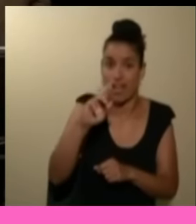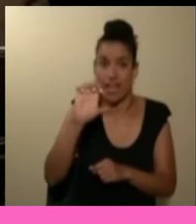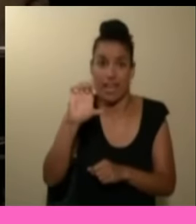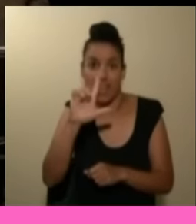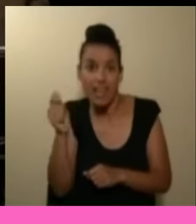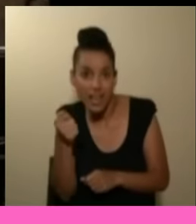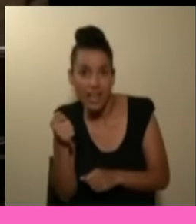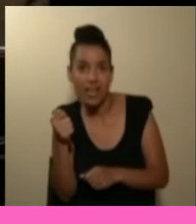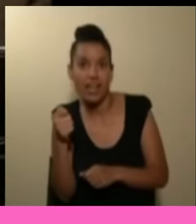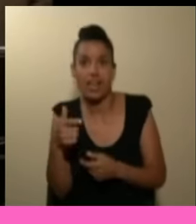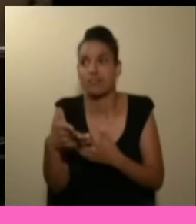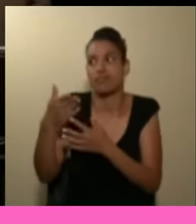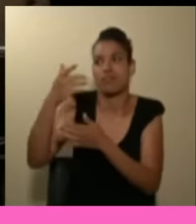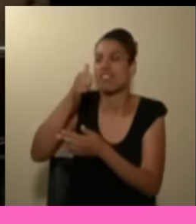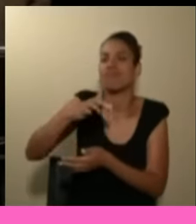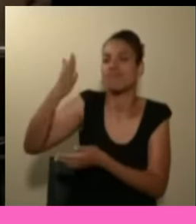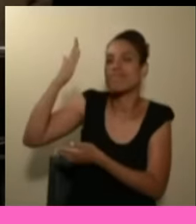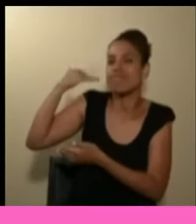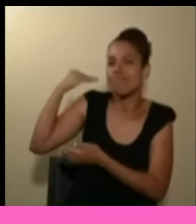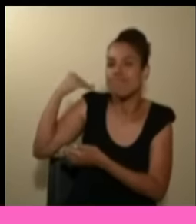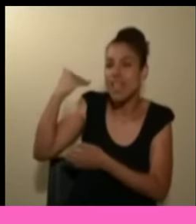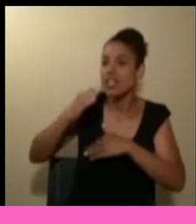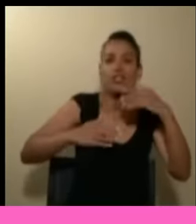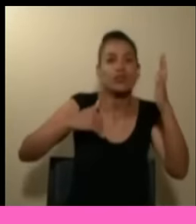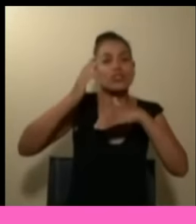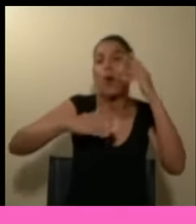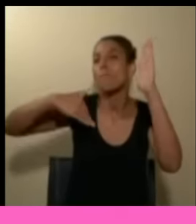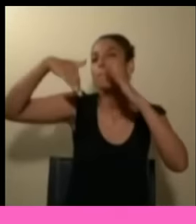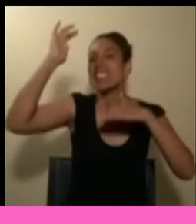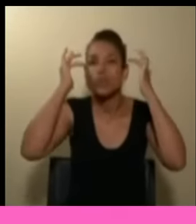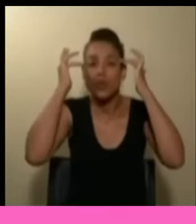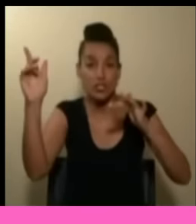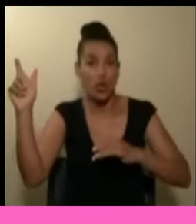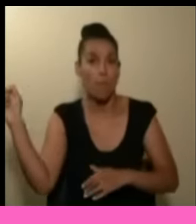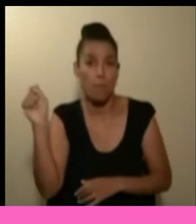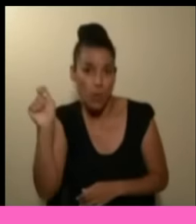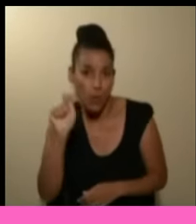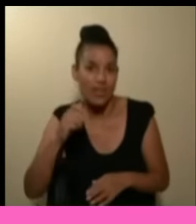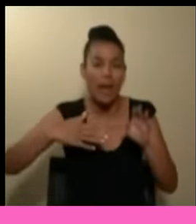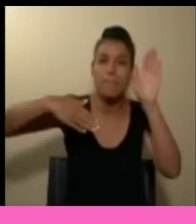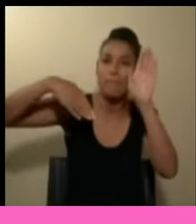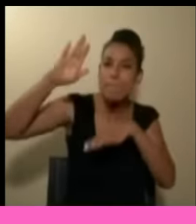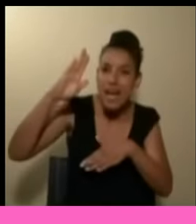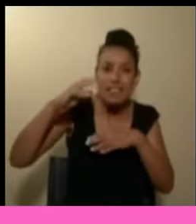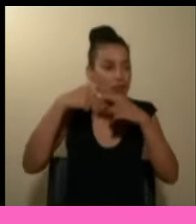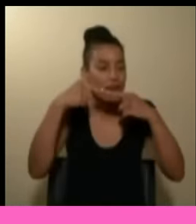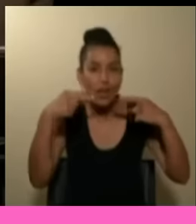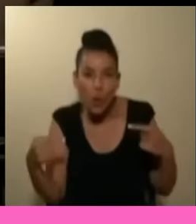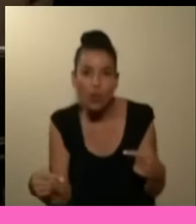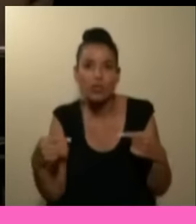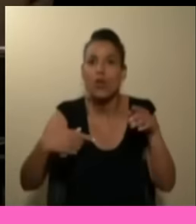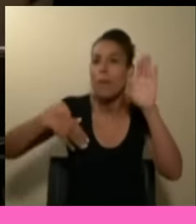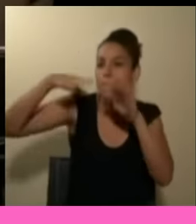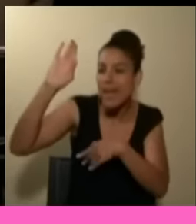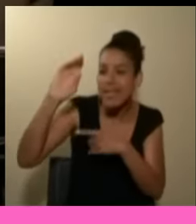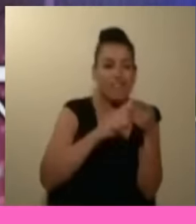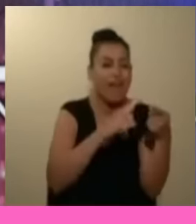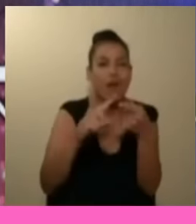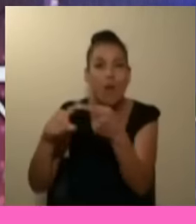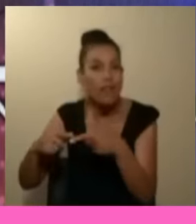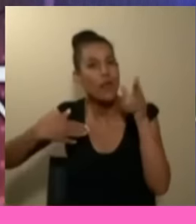sociedad integrada, se construyó con más educación pública, más recursos, más acuerdos y con más estudiantes